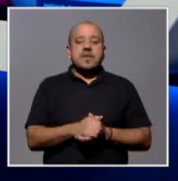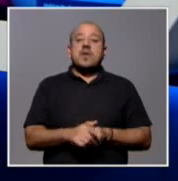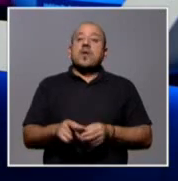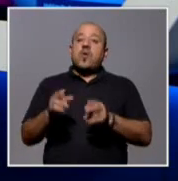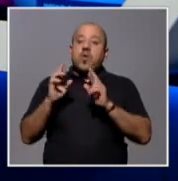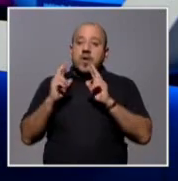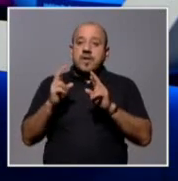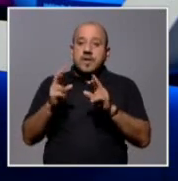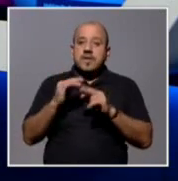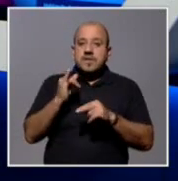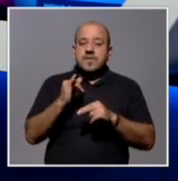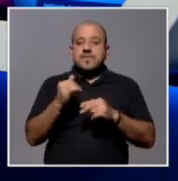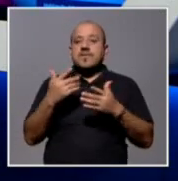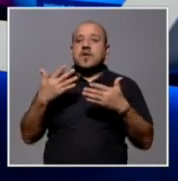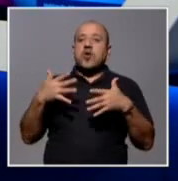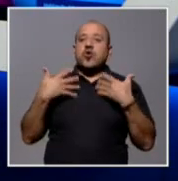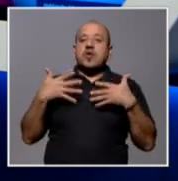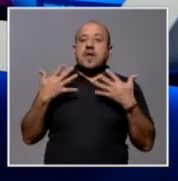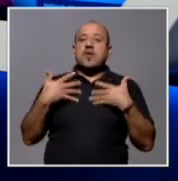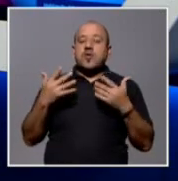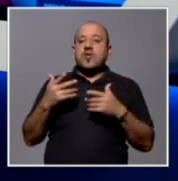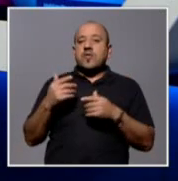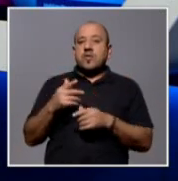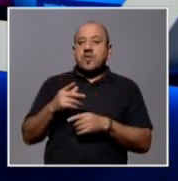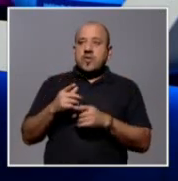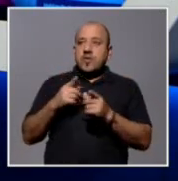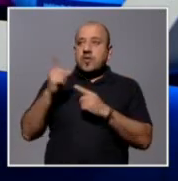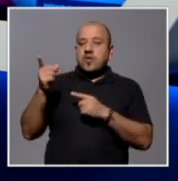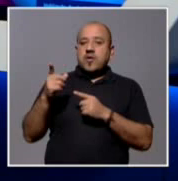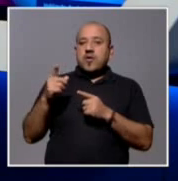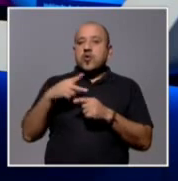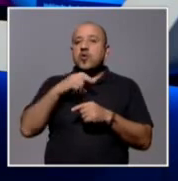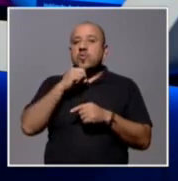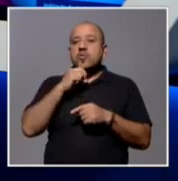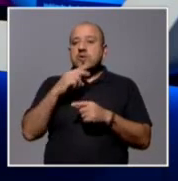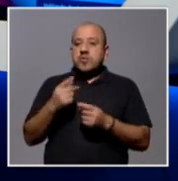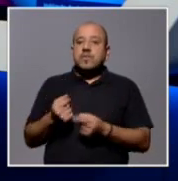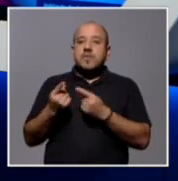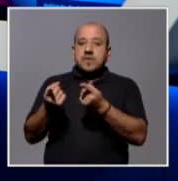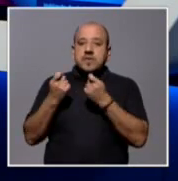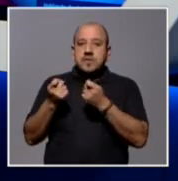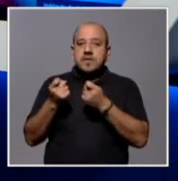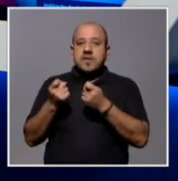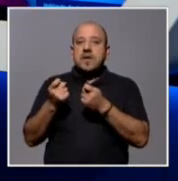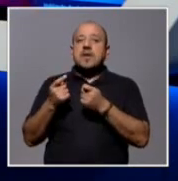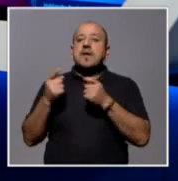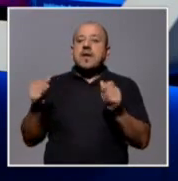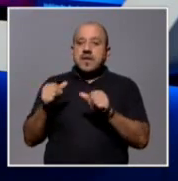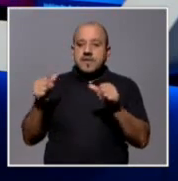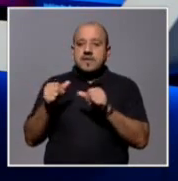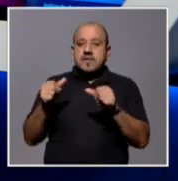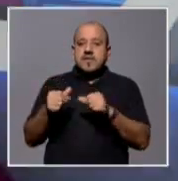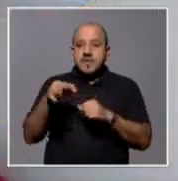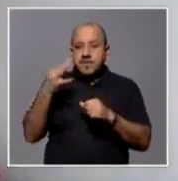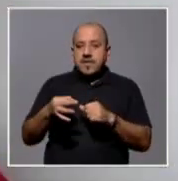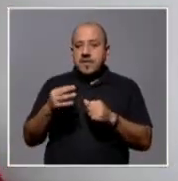esperemos que sí, realmente estamos muy contentos por comenzar a entrenar, es algo que los chicos lo necesitan, les hace bien para